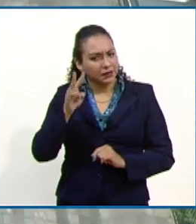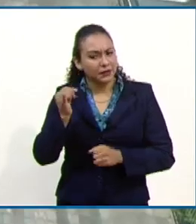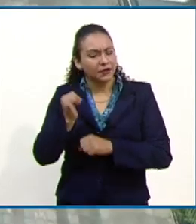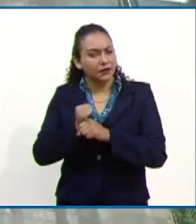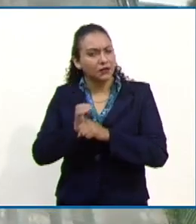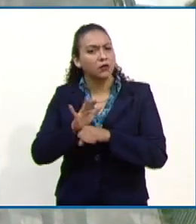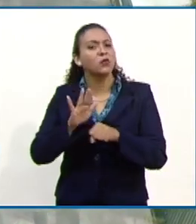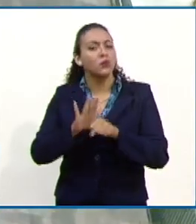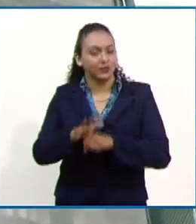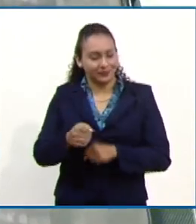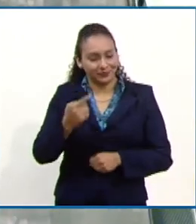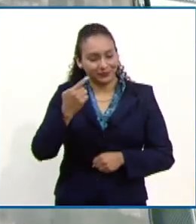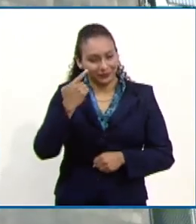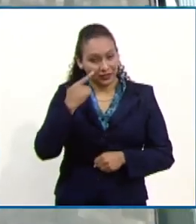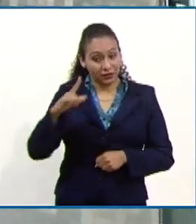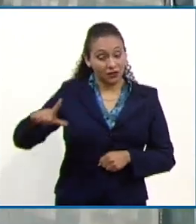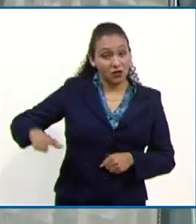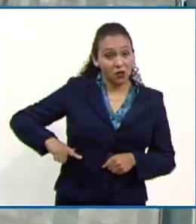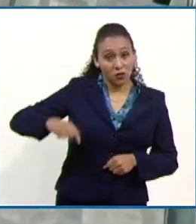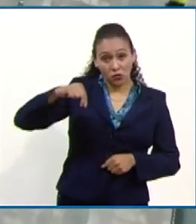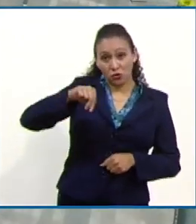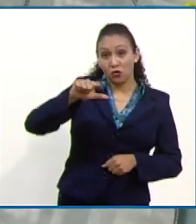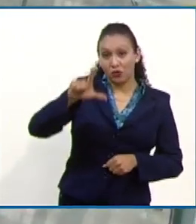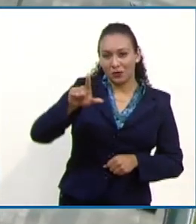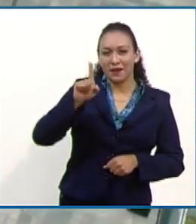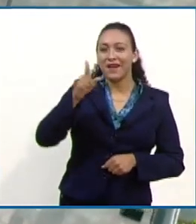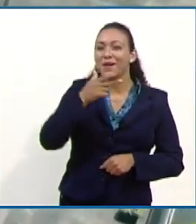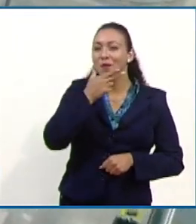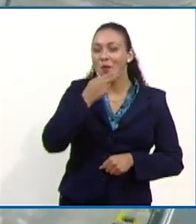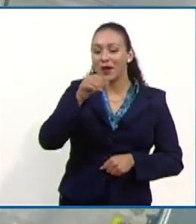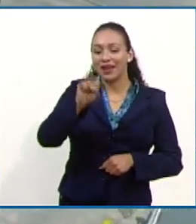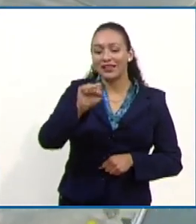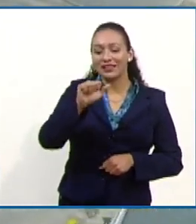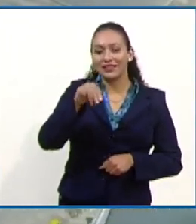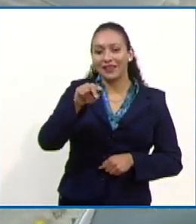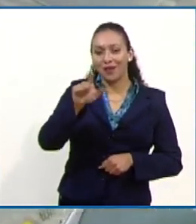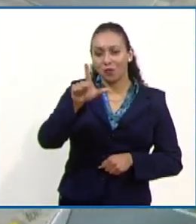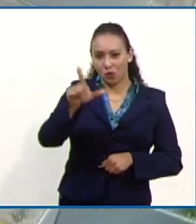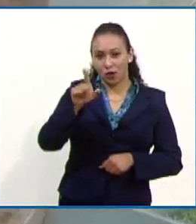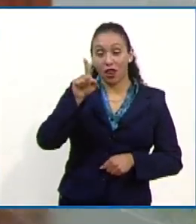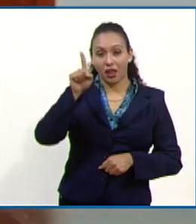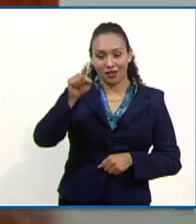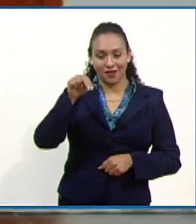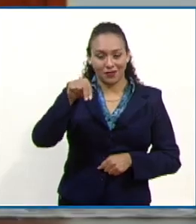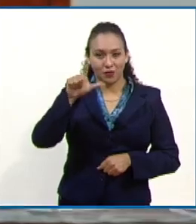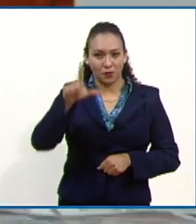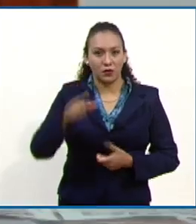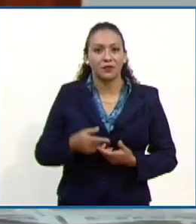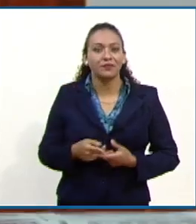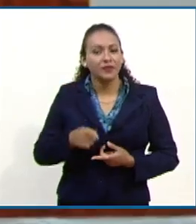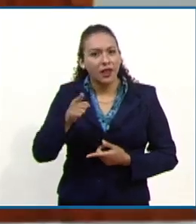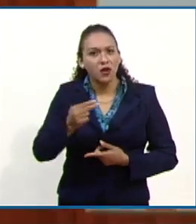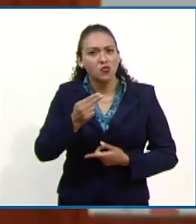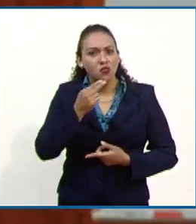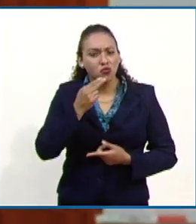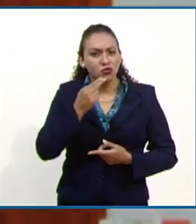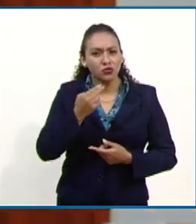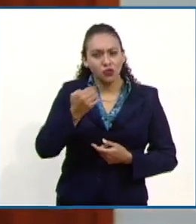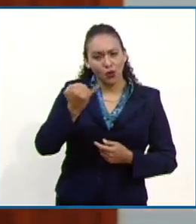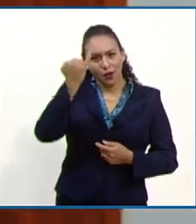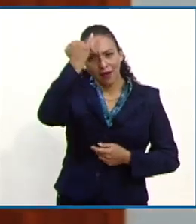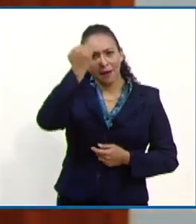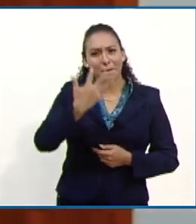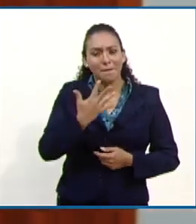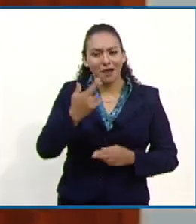Especializada que determinó que el gobernador de Nuevo León, Samuel García, violó la legislación electoral al utilizar símbolos religiosos en